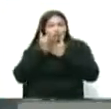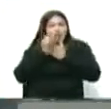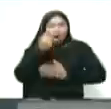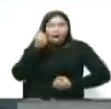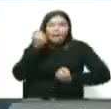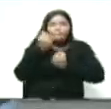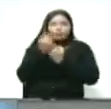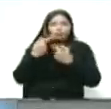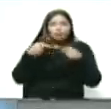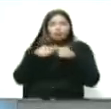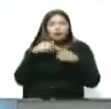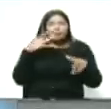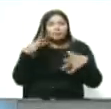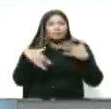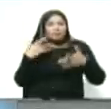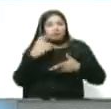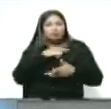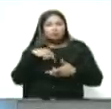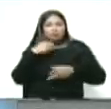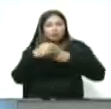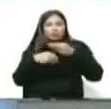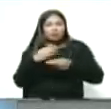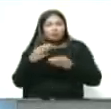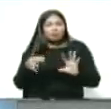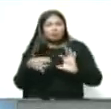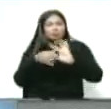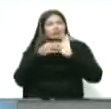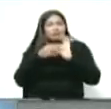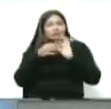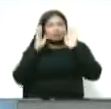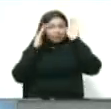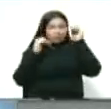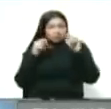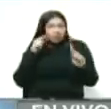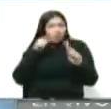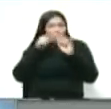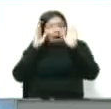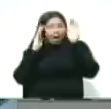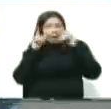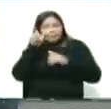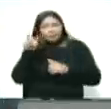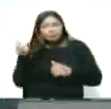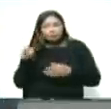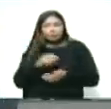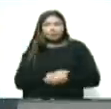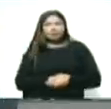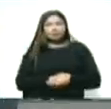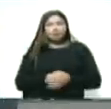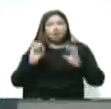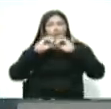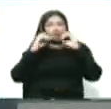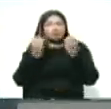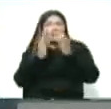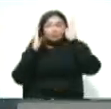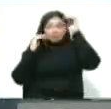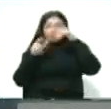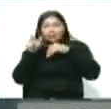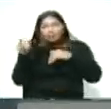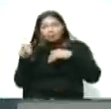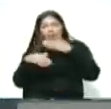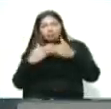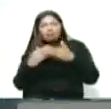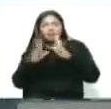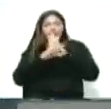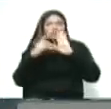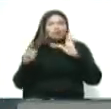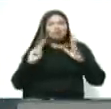apoya a las actividades que hacemos en la unidad de atención a la víctima, la oficina de atención a la víctima en materia de